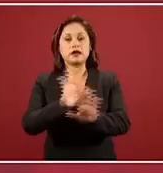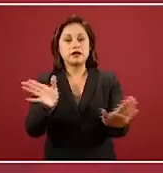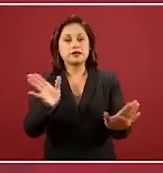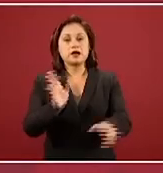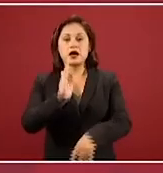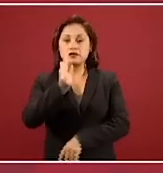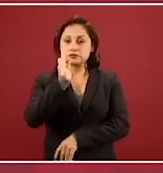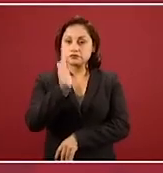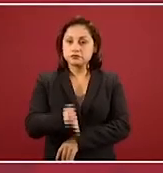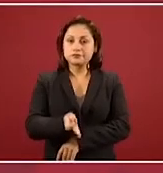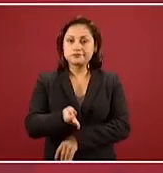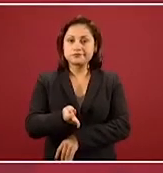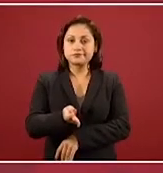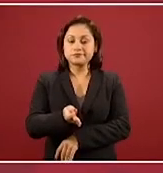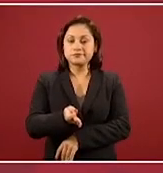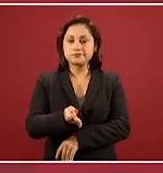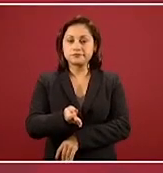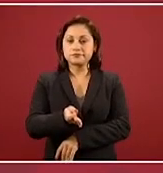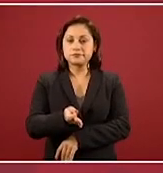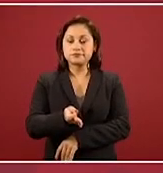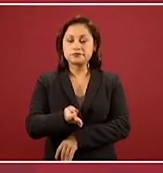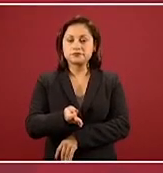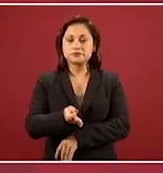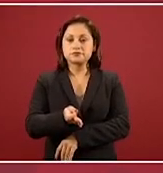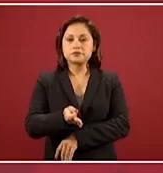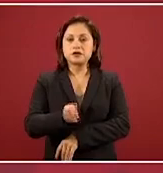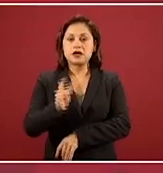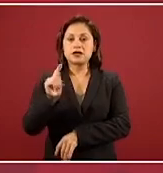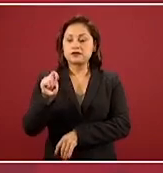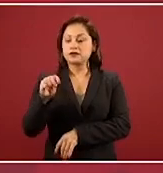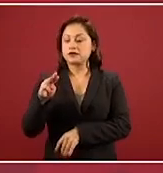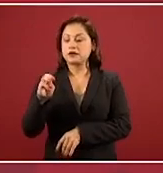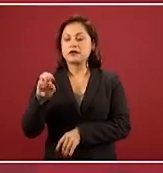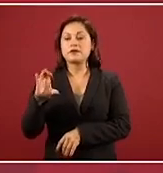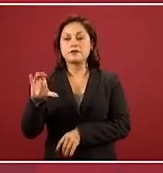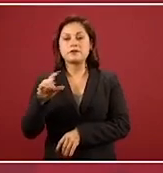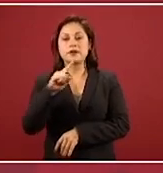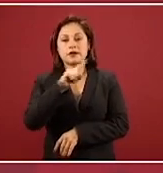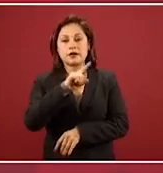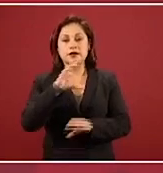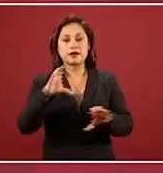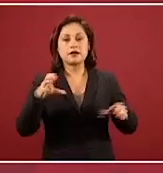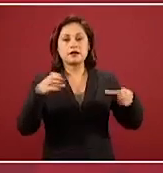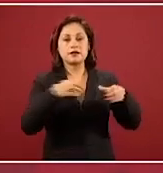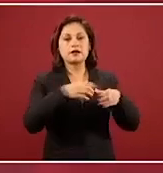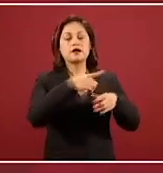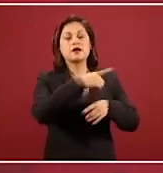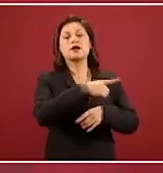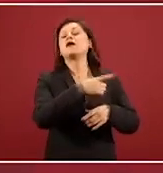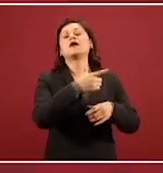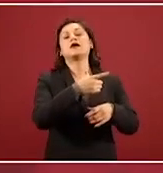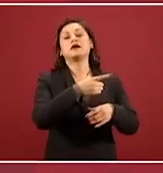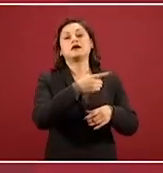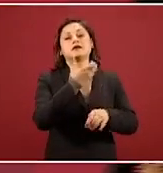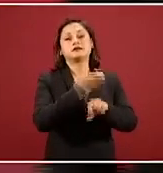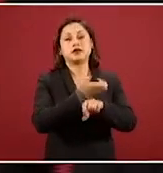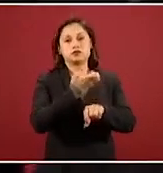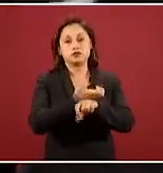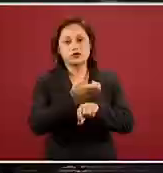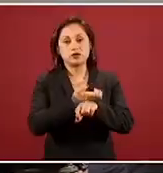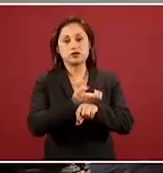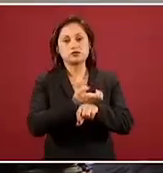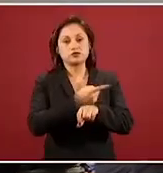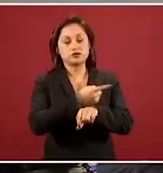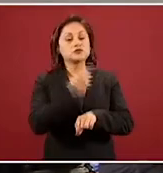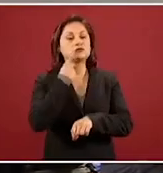tratado en la Cámara de Representantes de Estados Unidos, lo que esto significa.